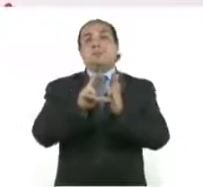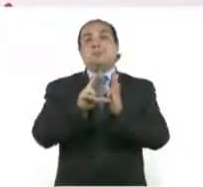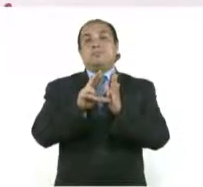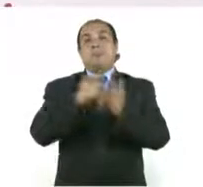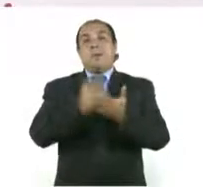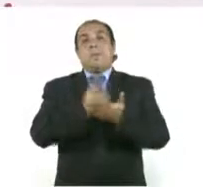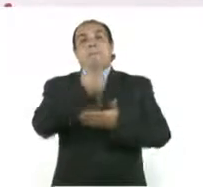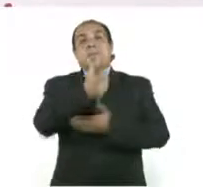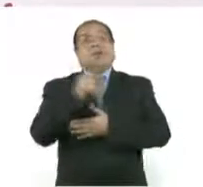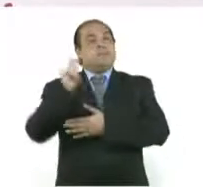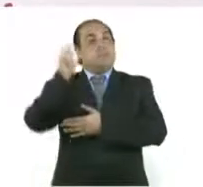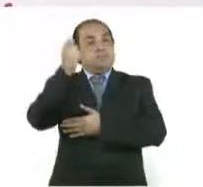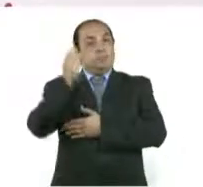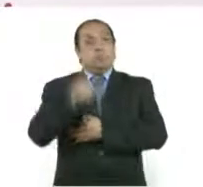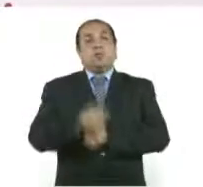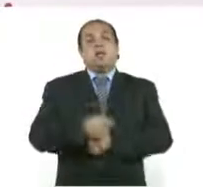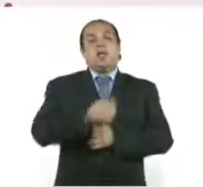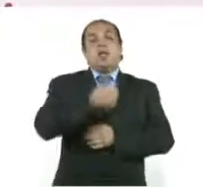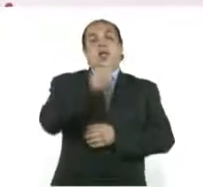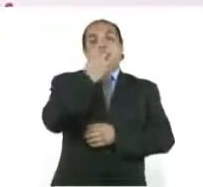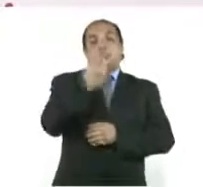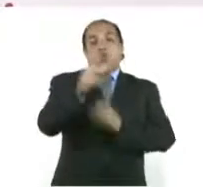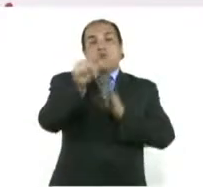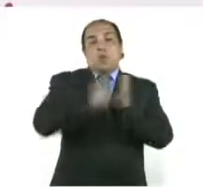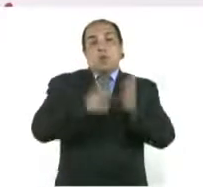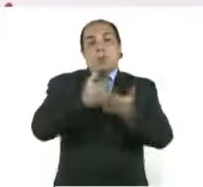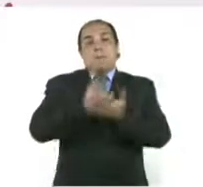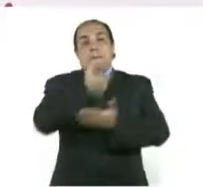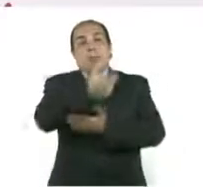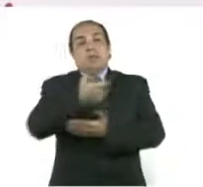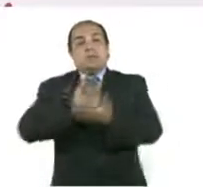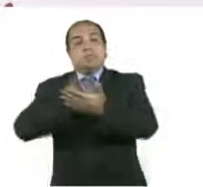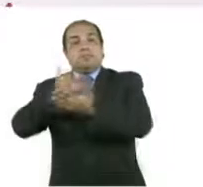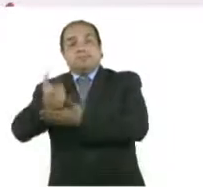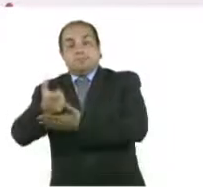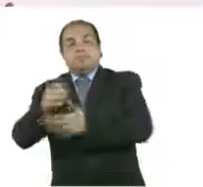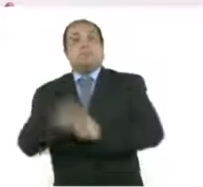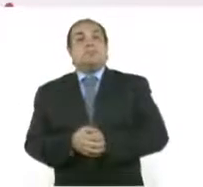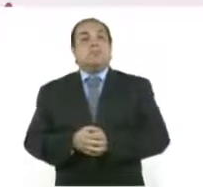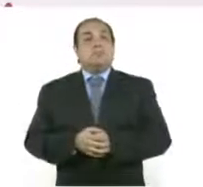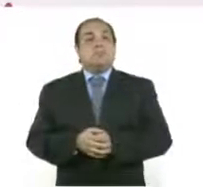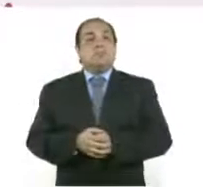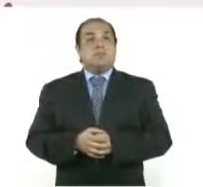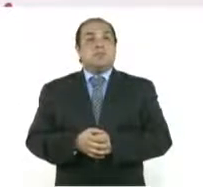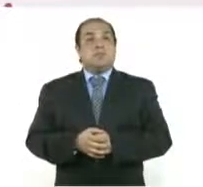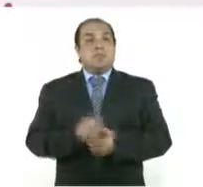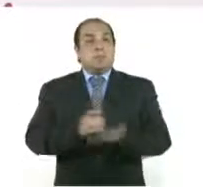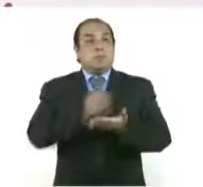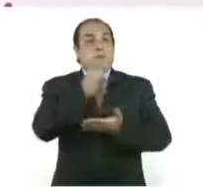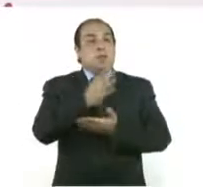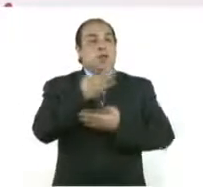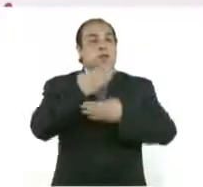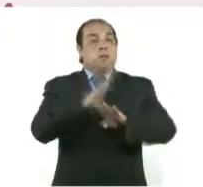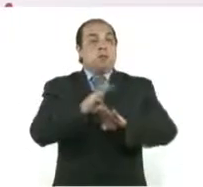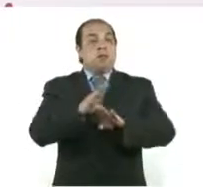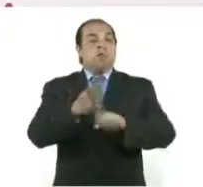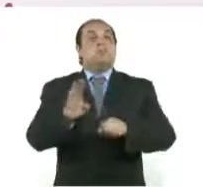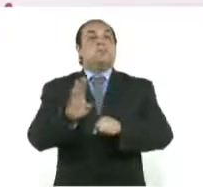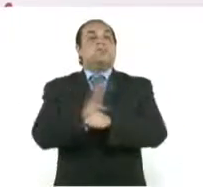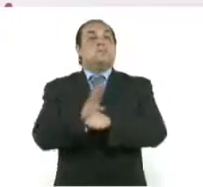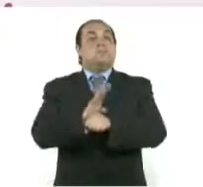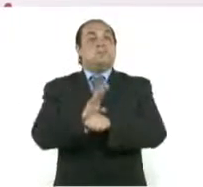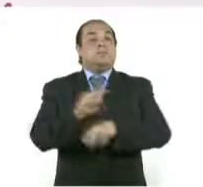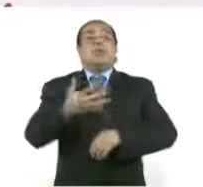pensión cada bimestre, se les va a dispersar desde el Banco del Bienestar para que les caiga en